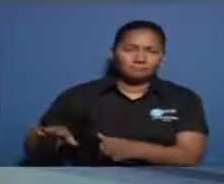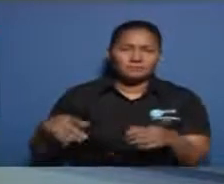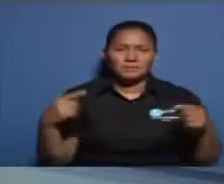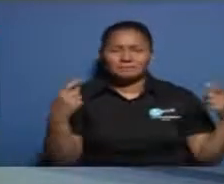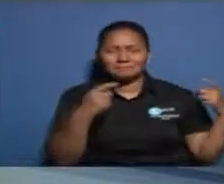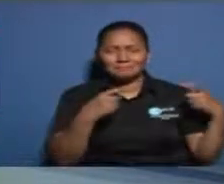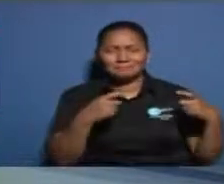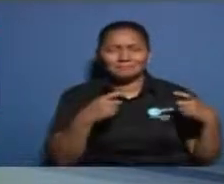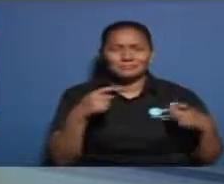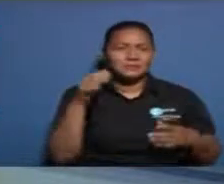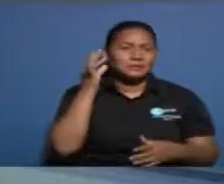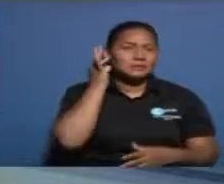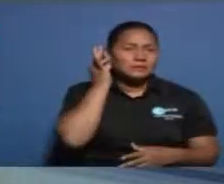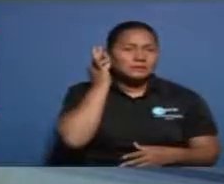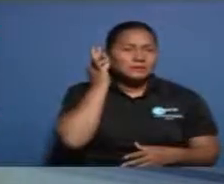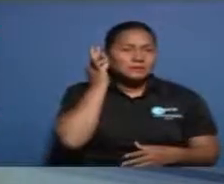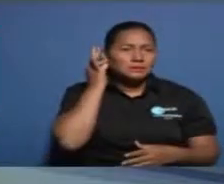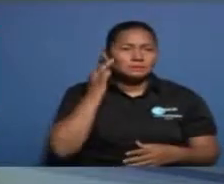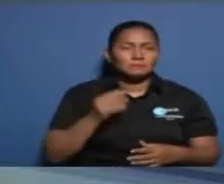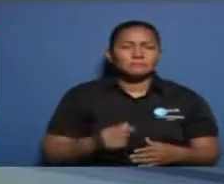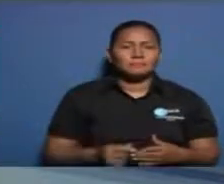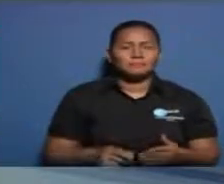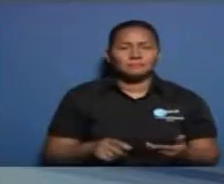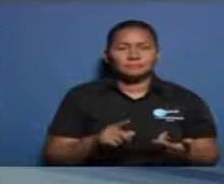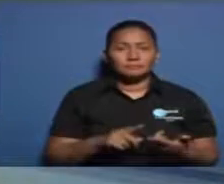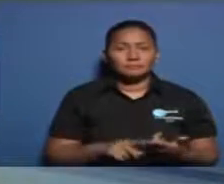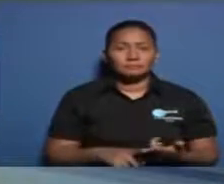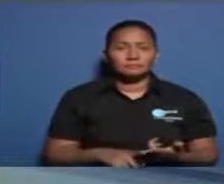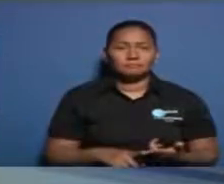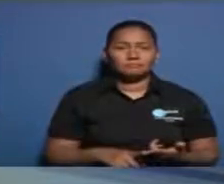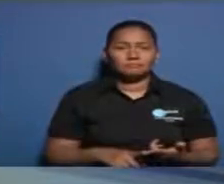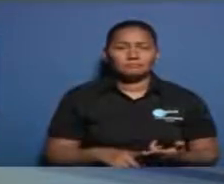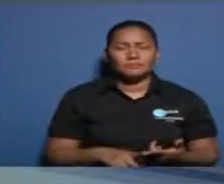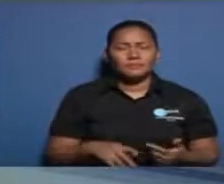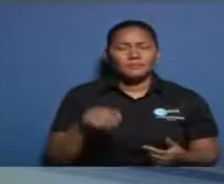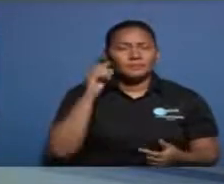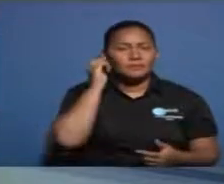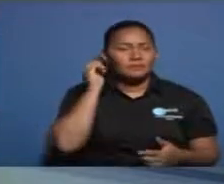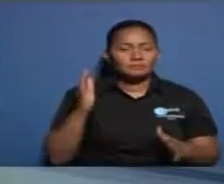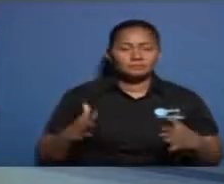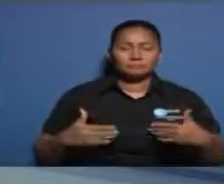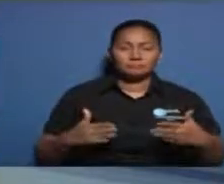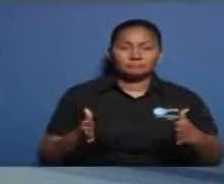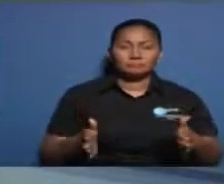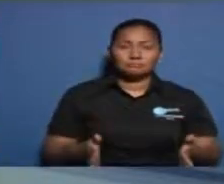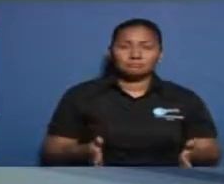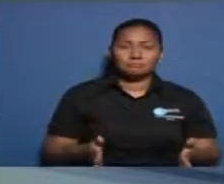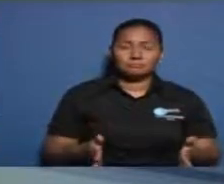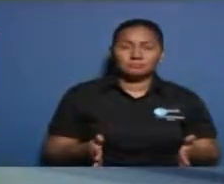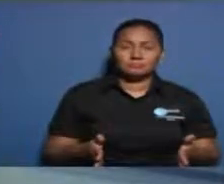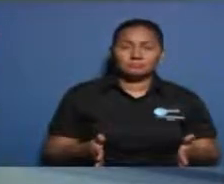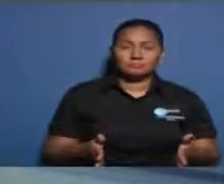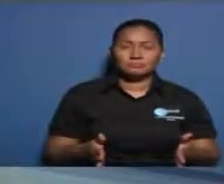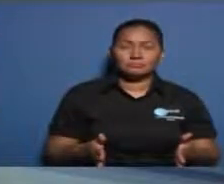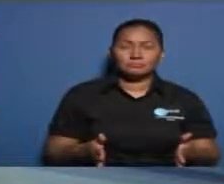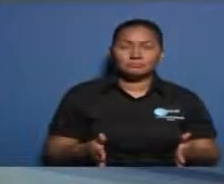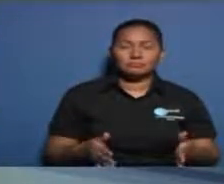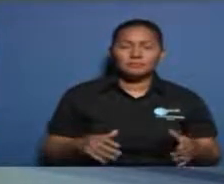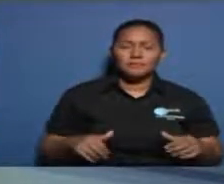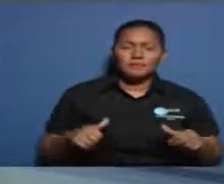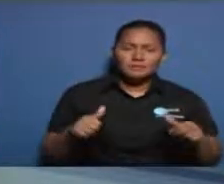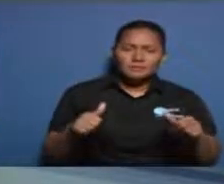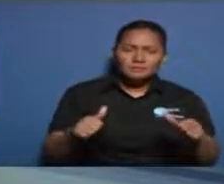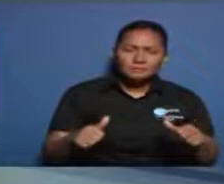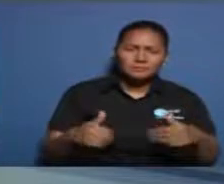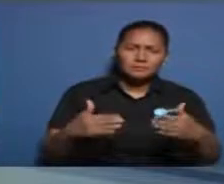que si bien es cierto que la mujer panameña ha conquistado avances considerables